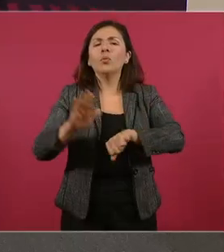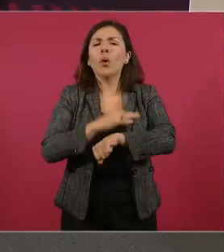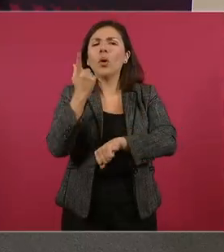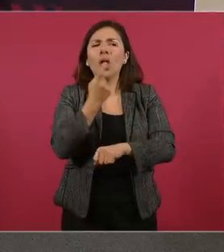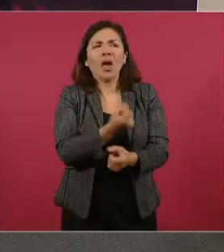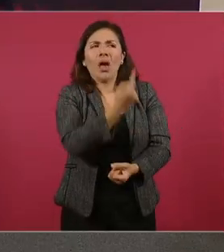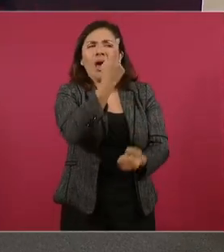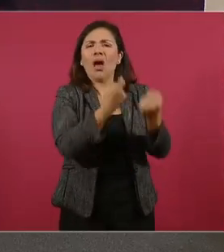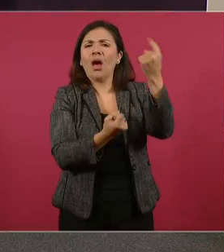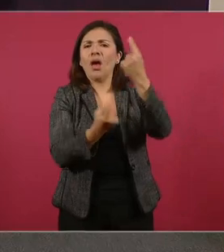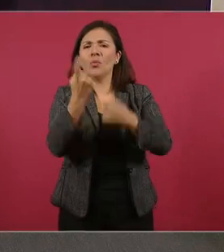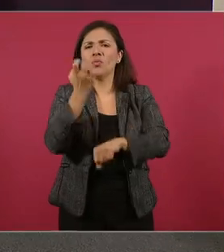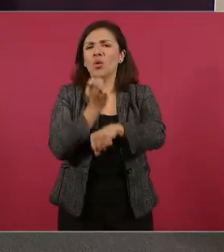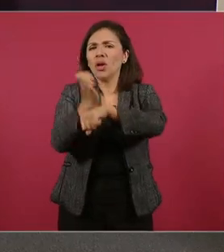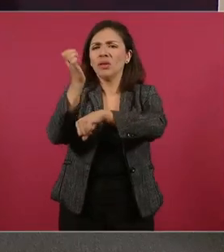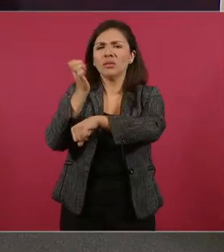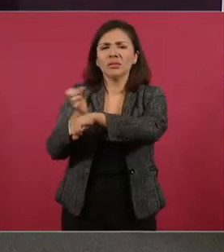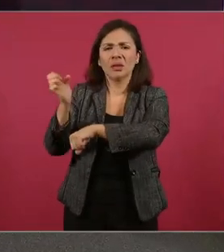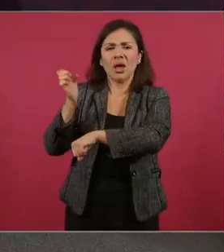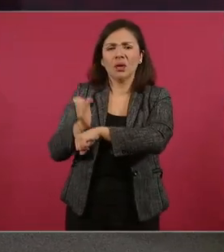hubieron estados,